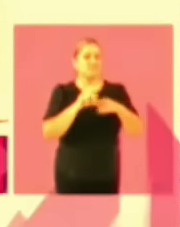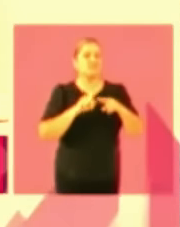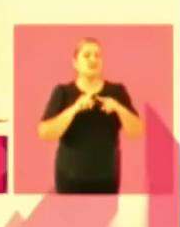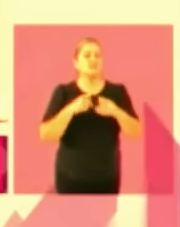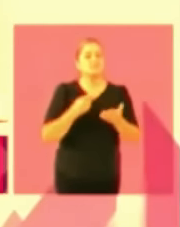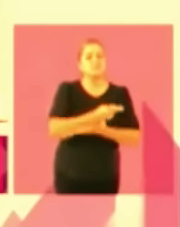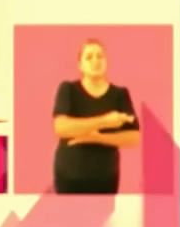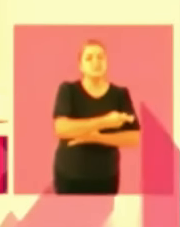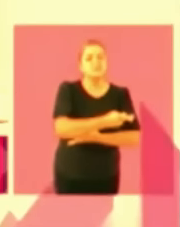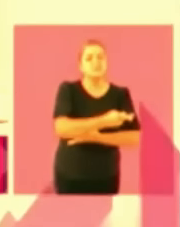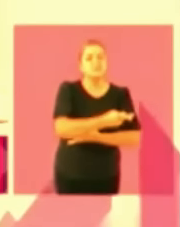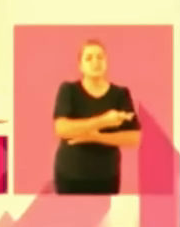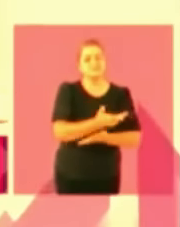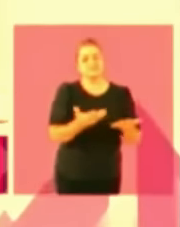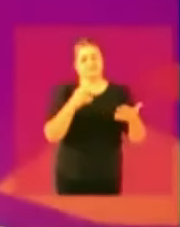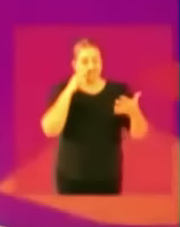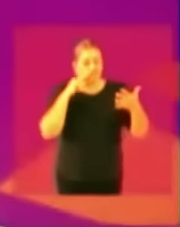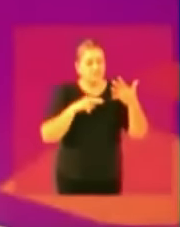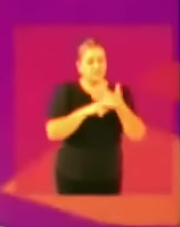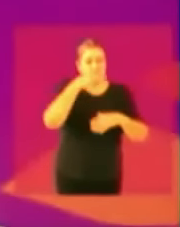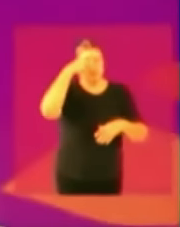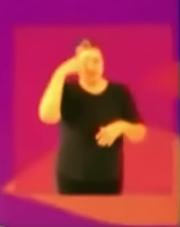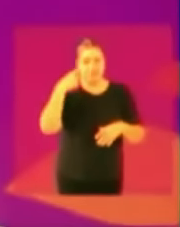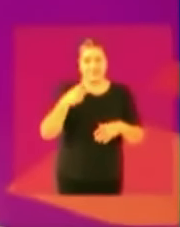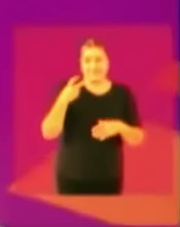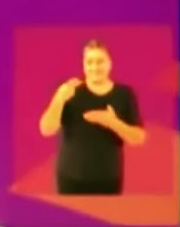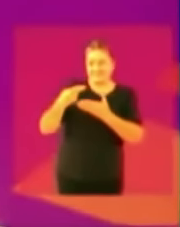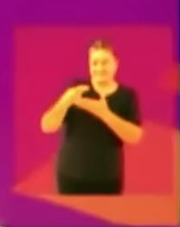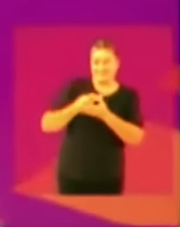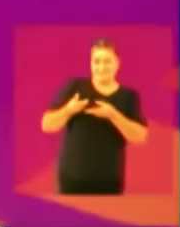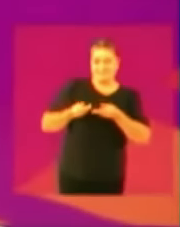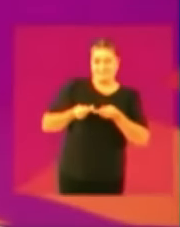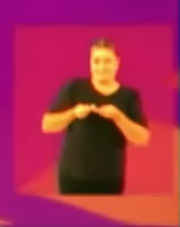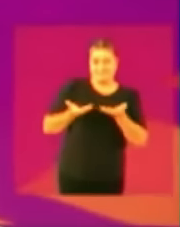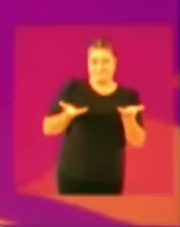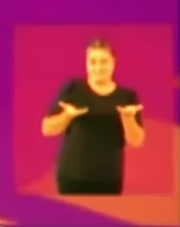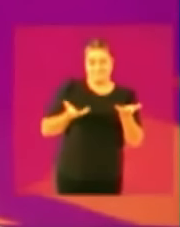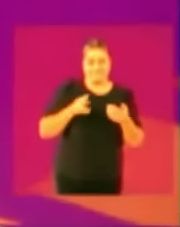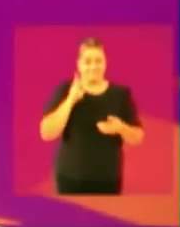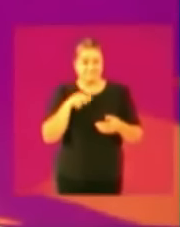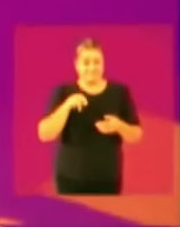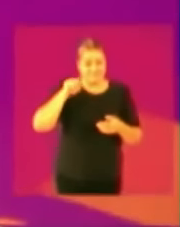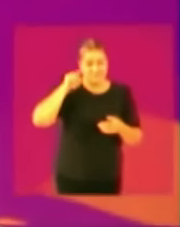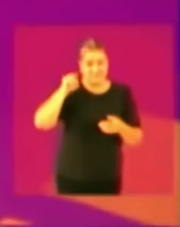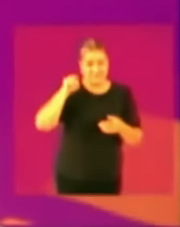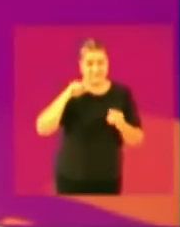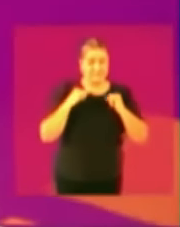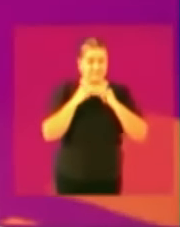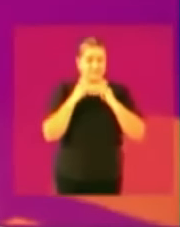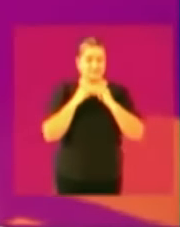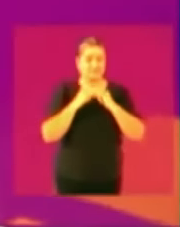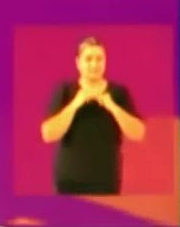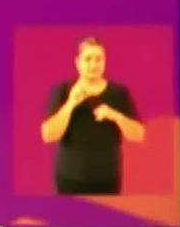fui, pues eso no es un debate. Bueno, que he visto en mi vida, creo que estuvo más interesante el de la Ciudad de México en cuanto a